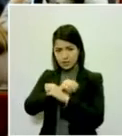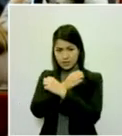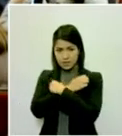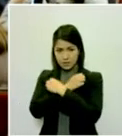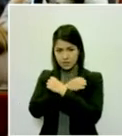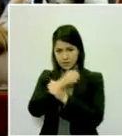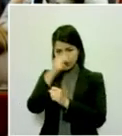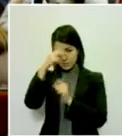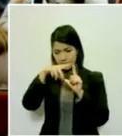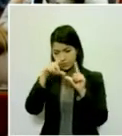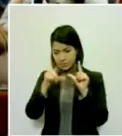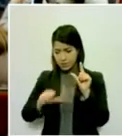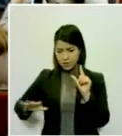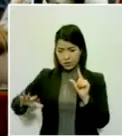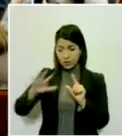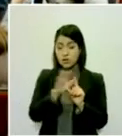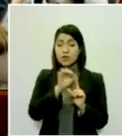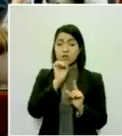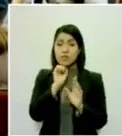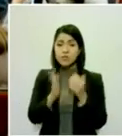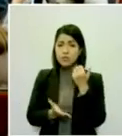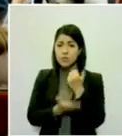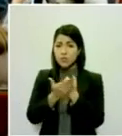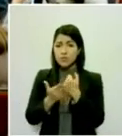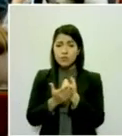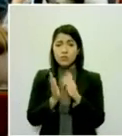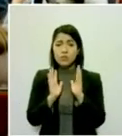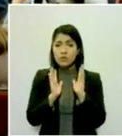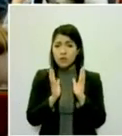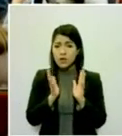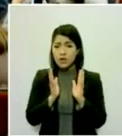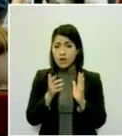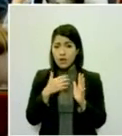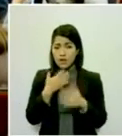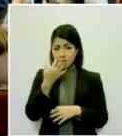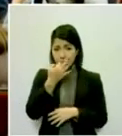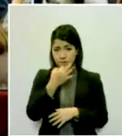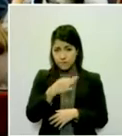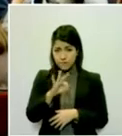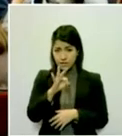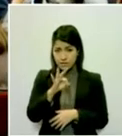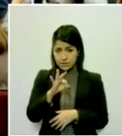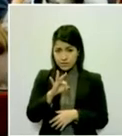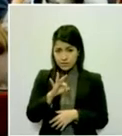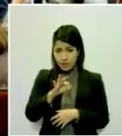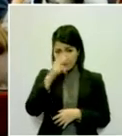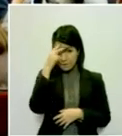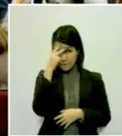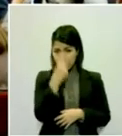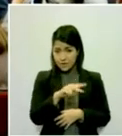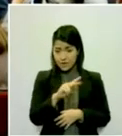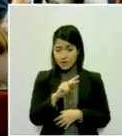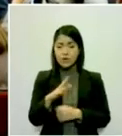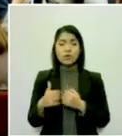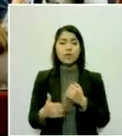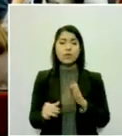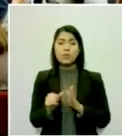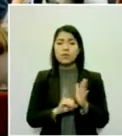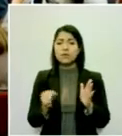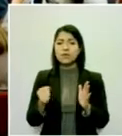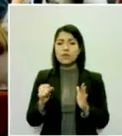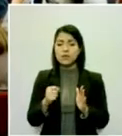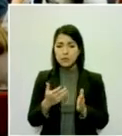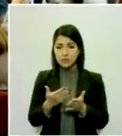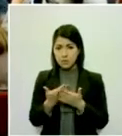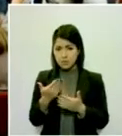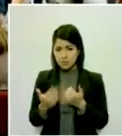pues ya están próximas las fiestas patrias para este año, con las condiciones que se